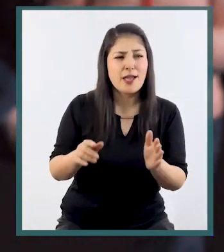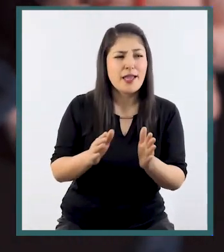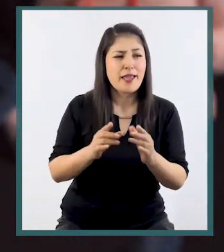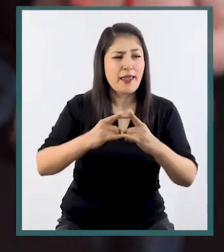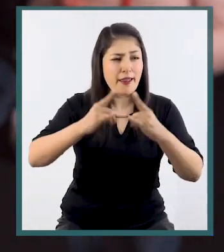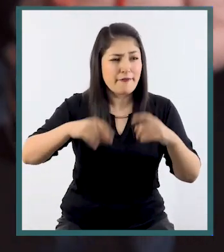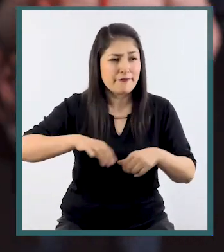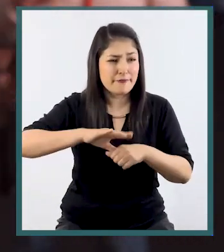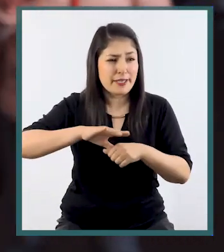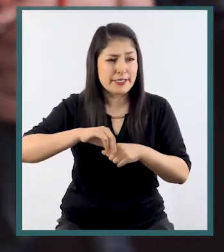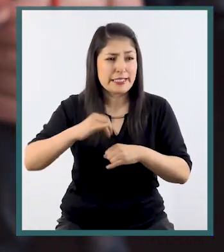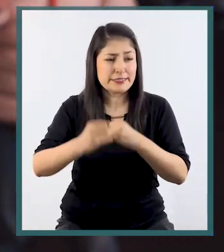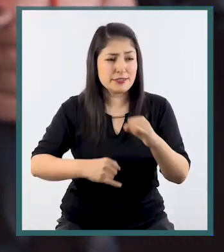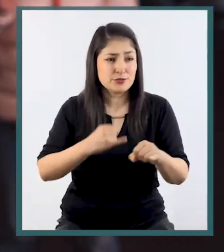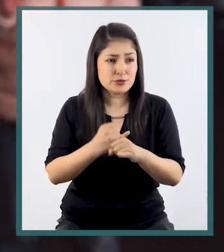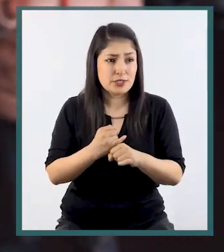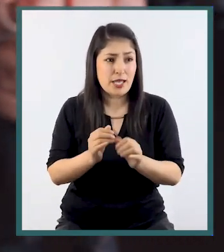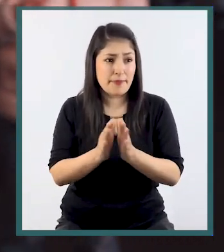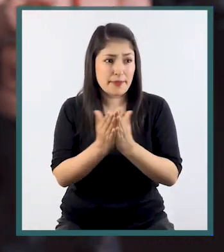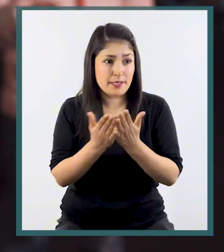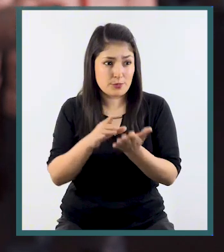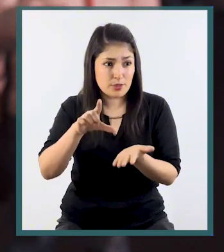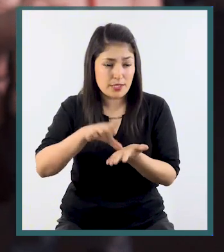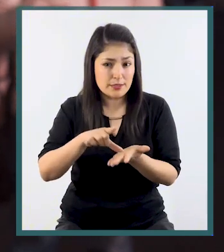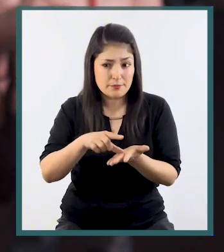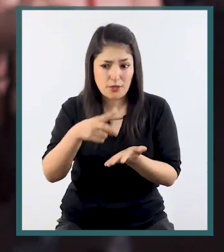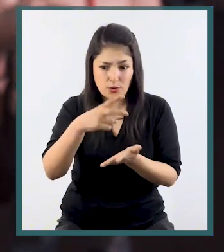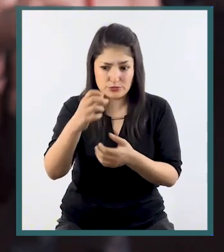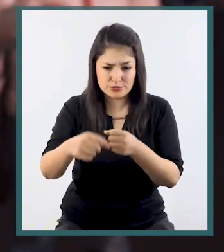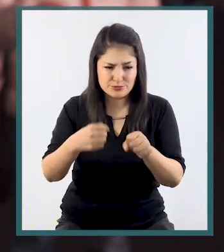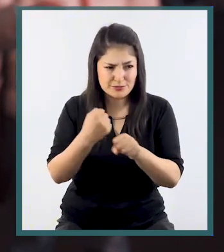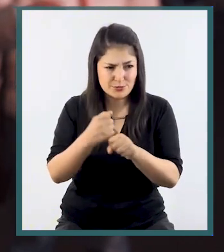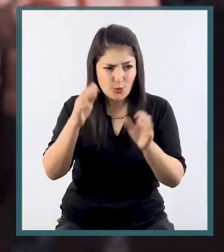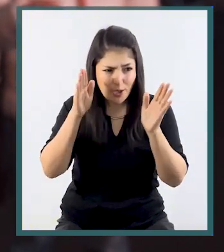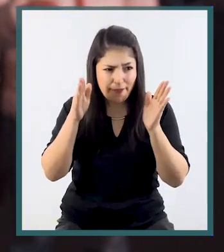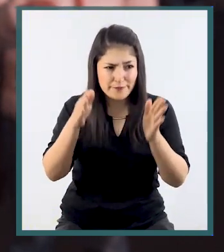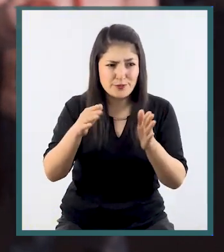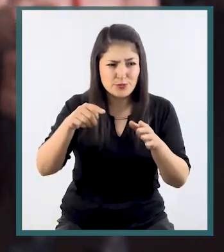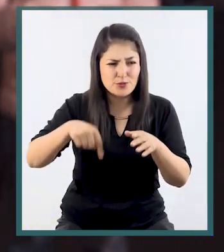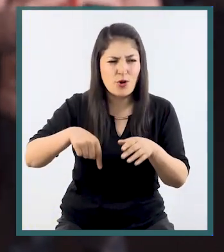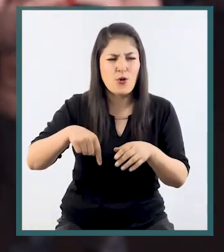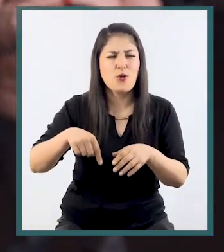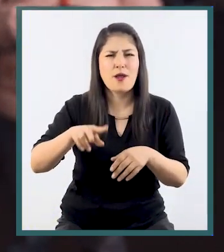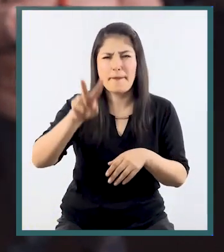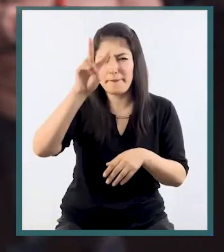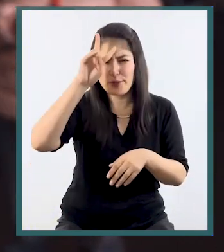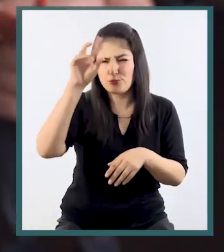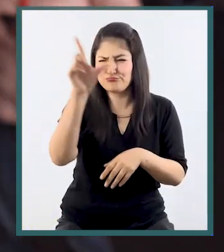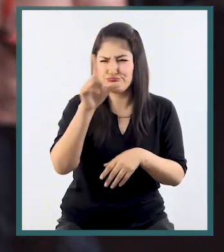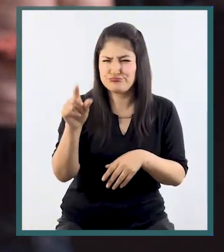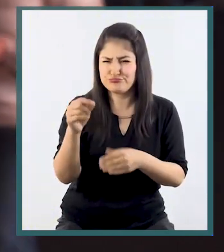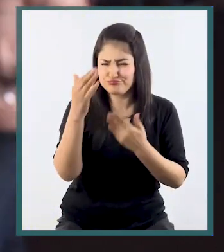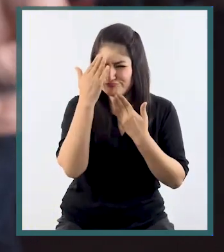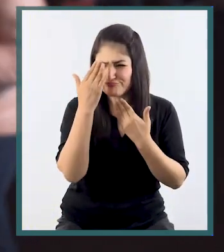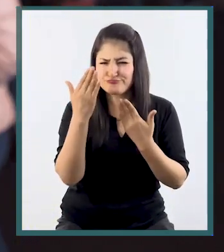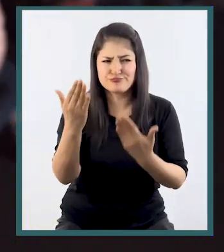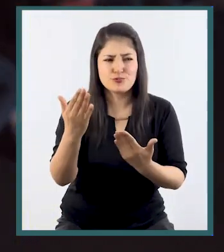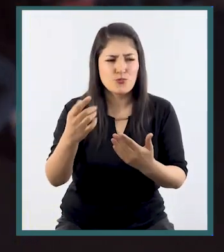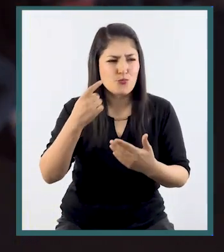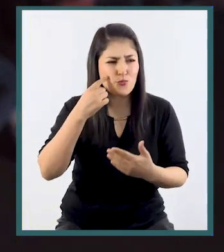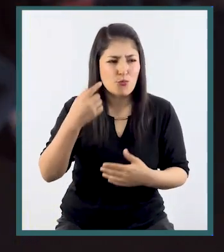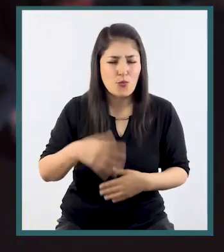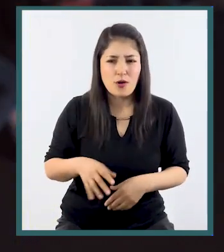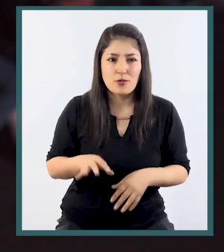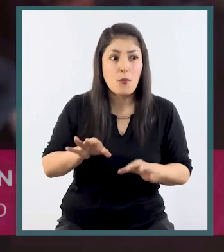Feria Internacional del Libro de Lima, dedicado al Bicentenario y además hoy Día de la Patria, definitivamente es un